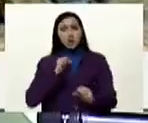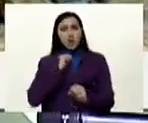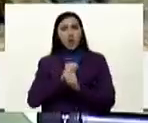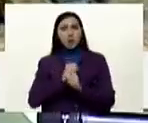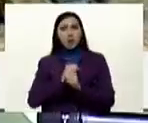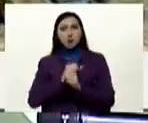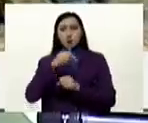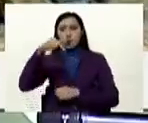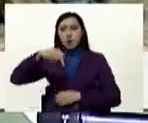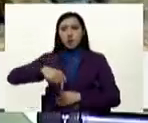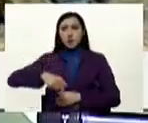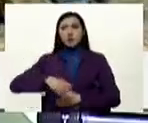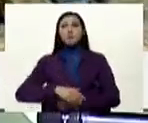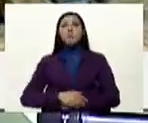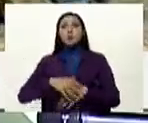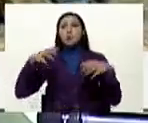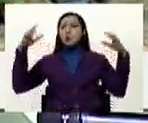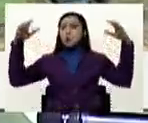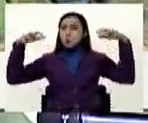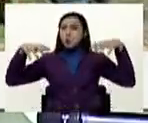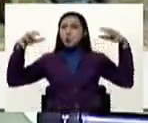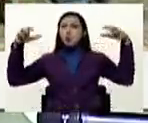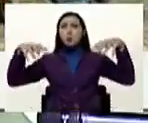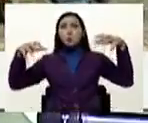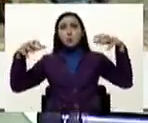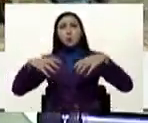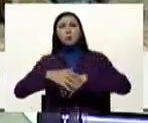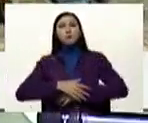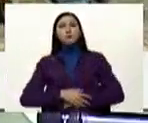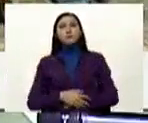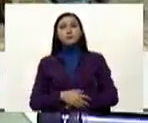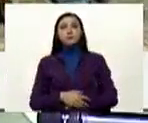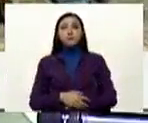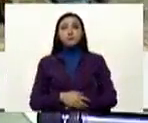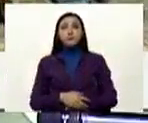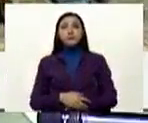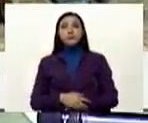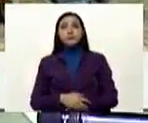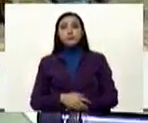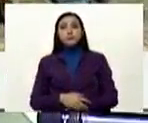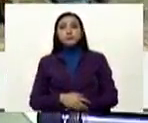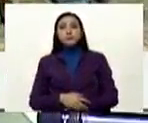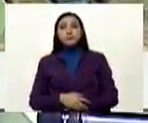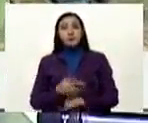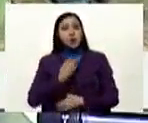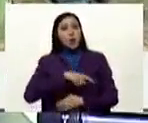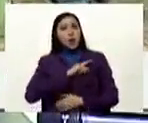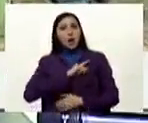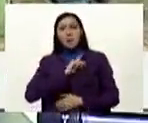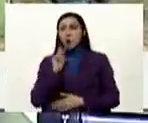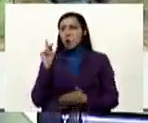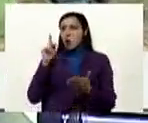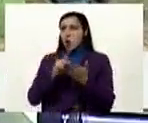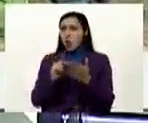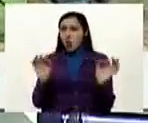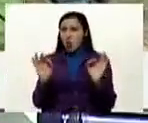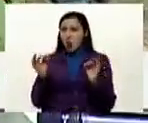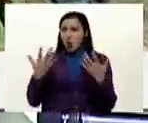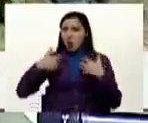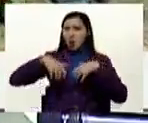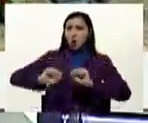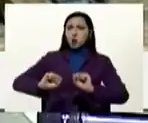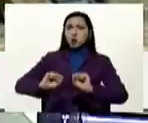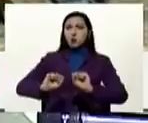aquí bajo esta lluviecita. No había llegado los imperios europeos a exterminarlos, a